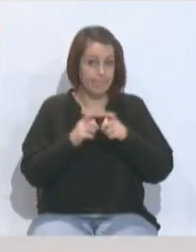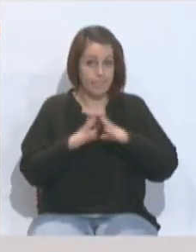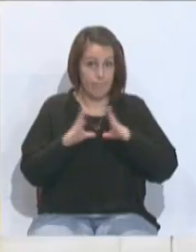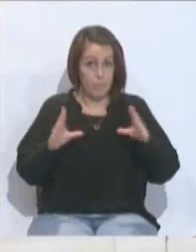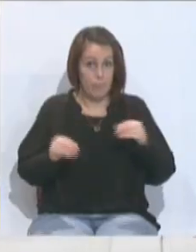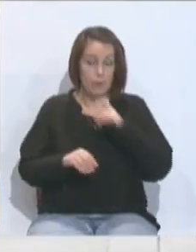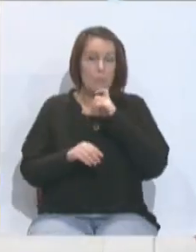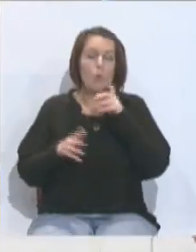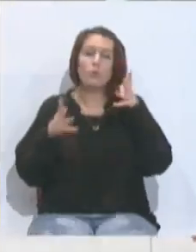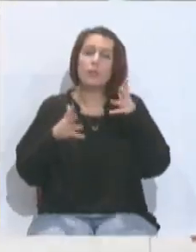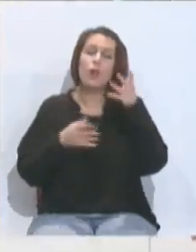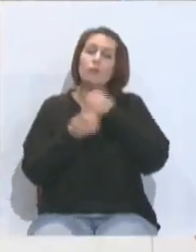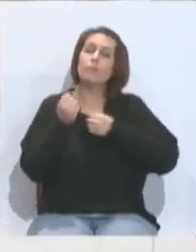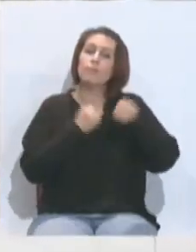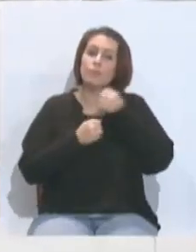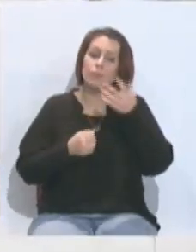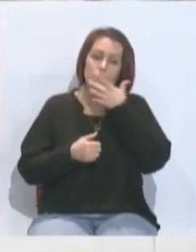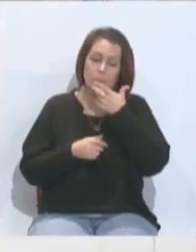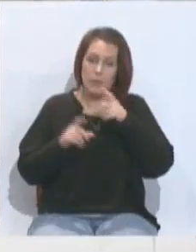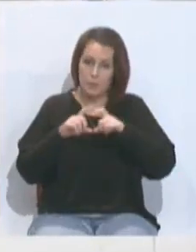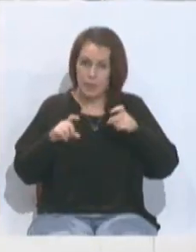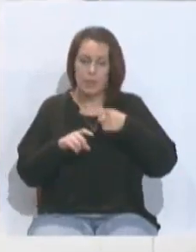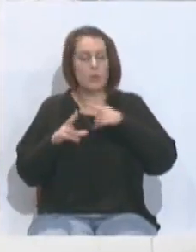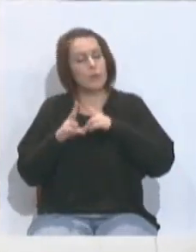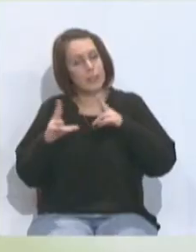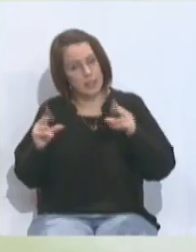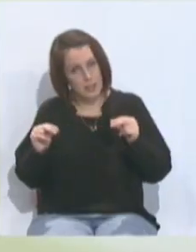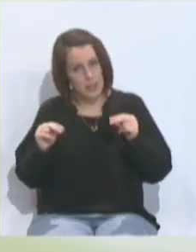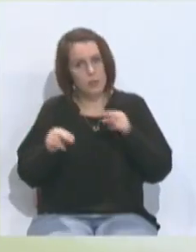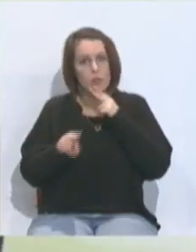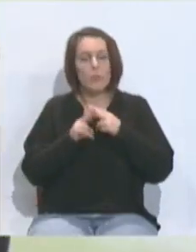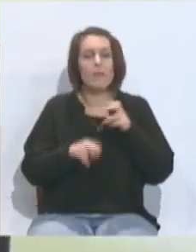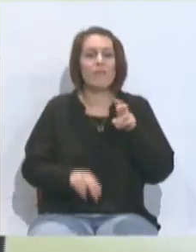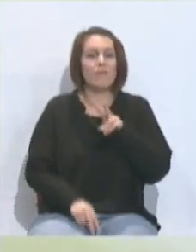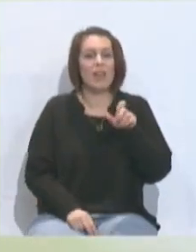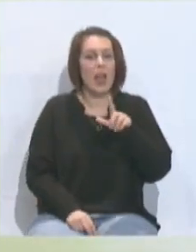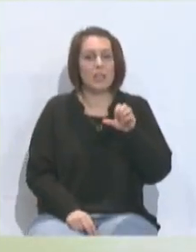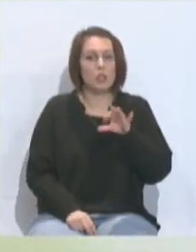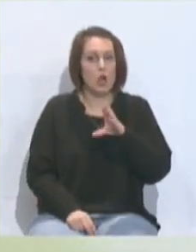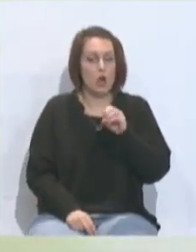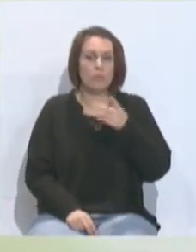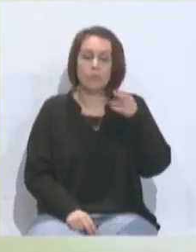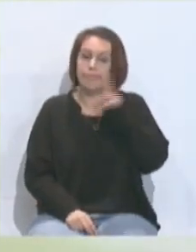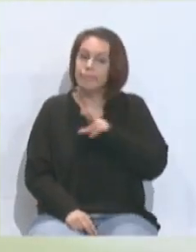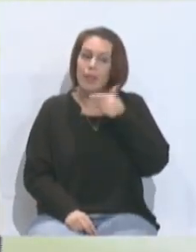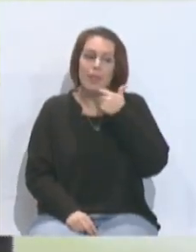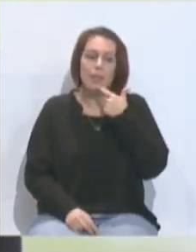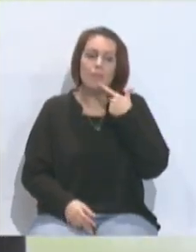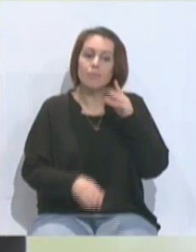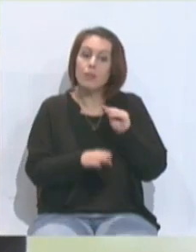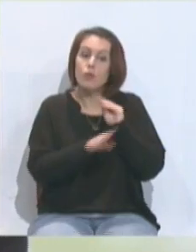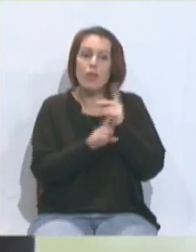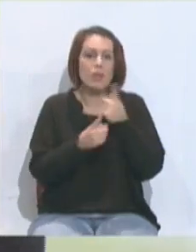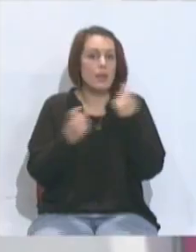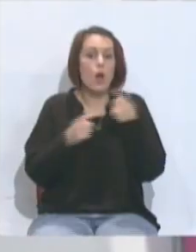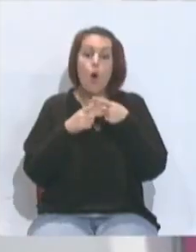Andalucía, a través del consejero de Economía, Conocimiento, Empresas y Universidad, Rogelio Velasco, volvía a insistir en compartir la inversión